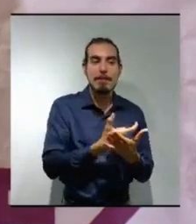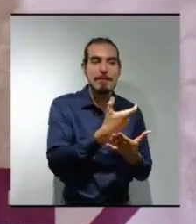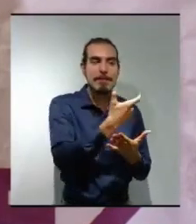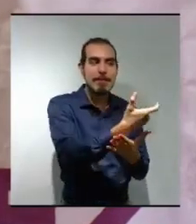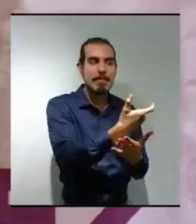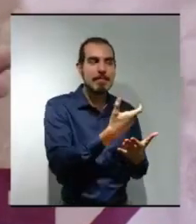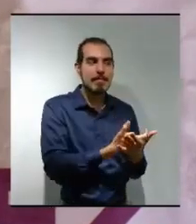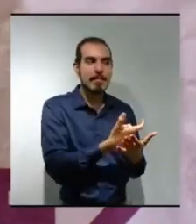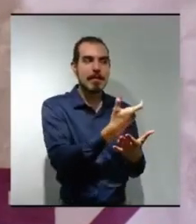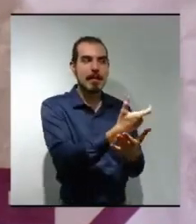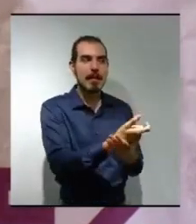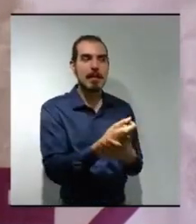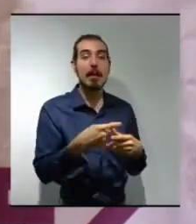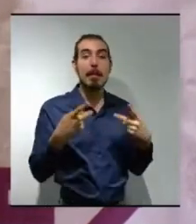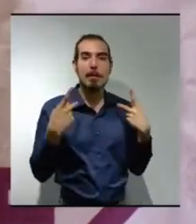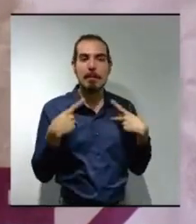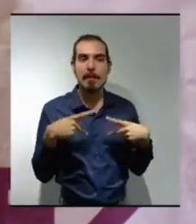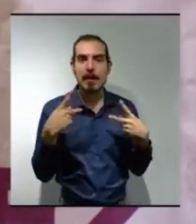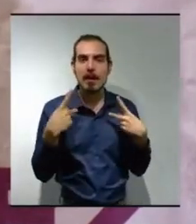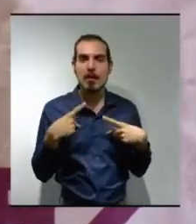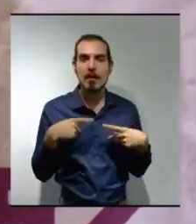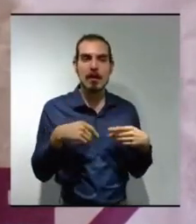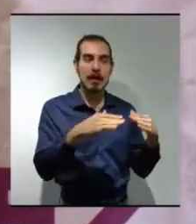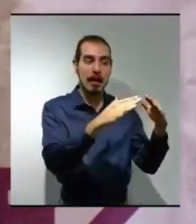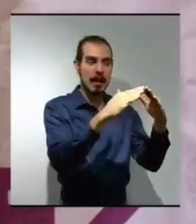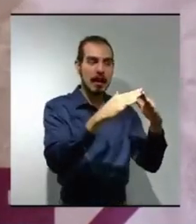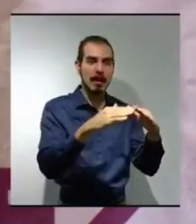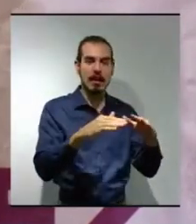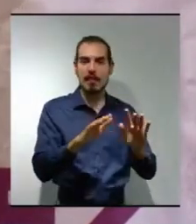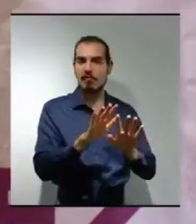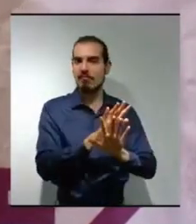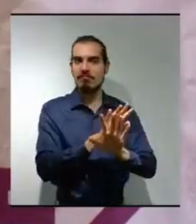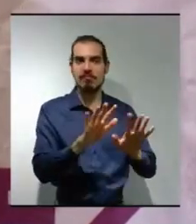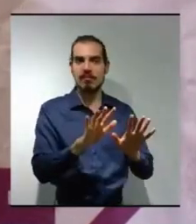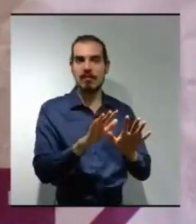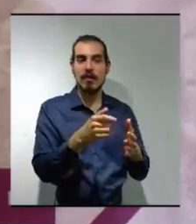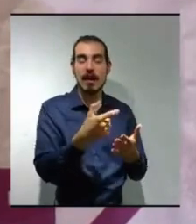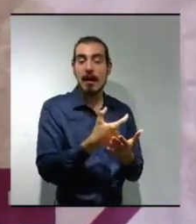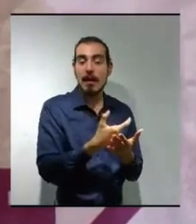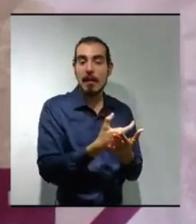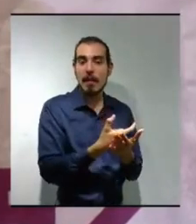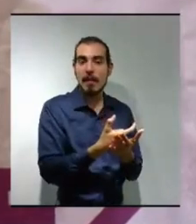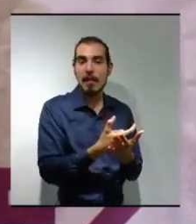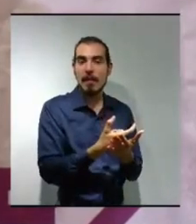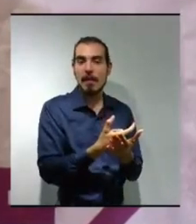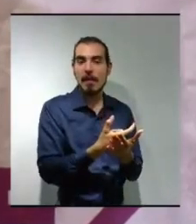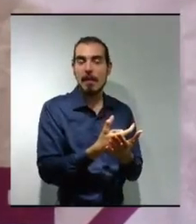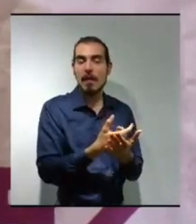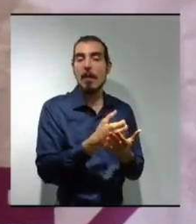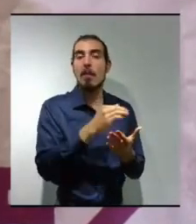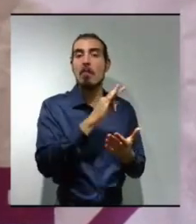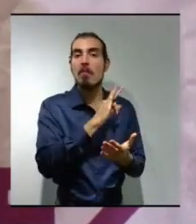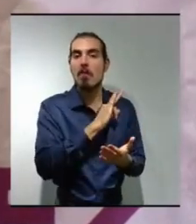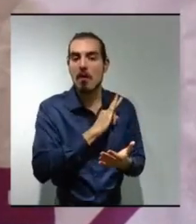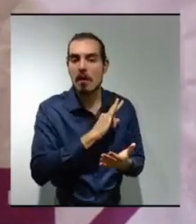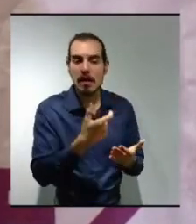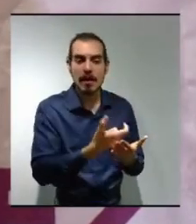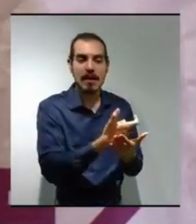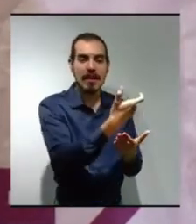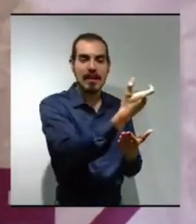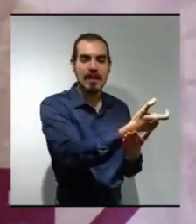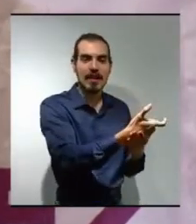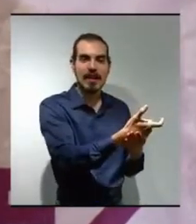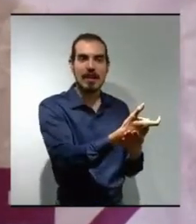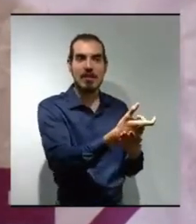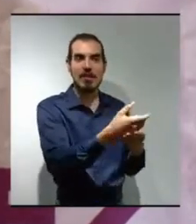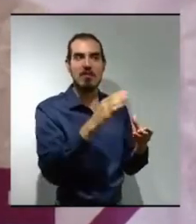personas que no tienen nada que ver con la vivienda. Entonces, lo único que están haciendo es tirar su dinero cuando tienen la posibilidad de, porque Juárez,